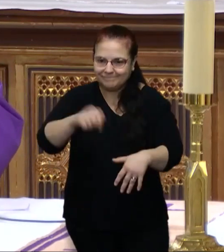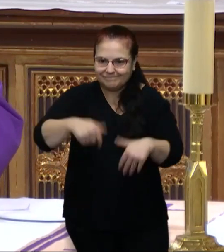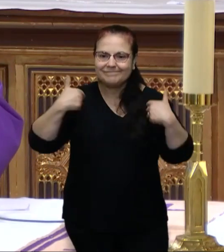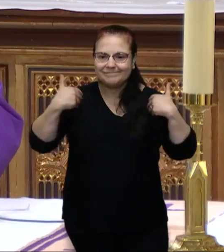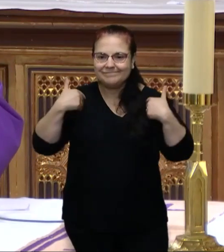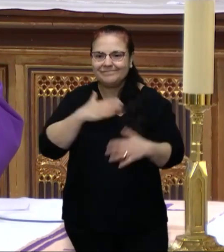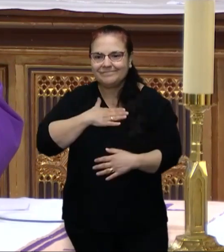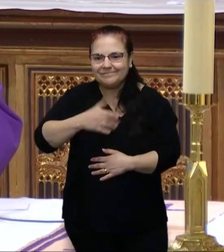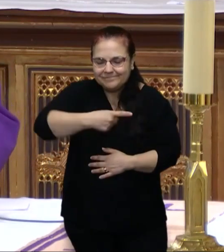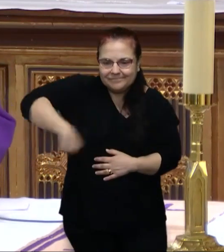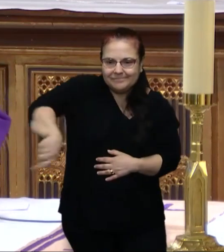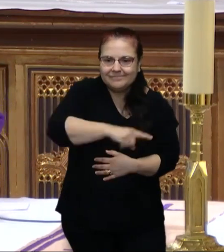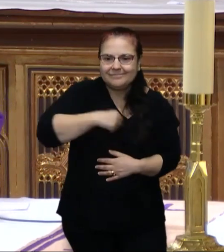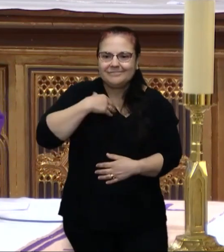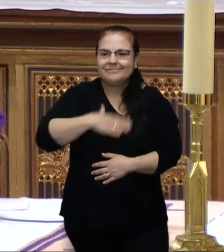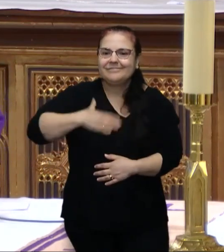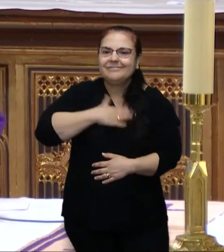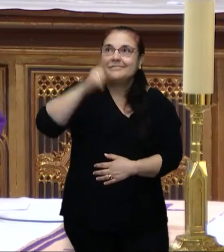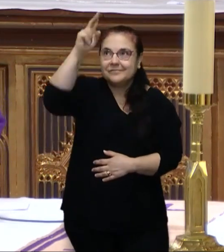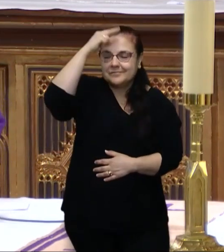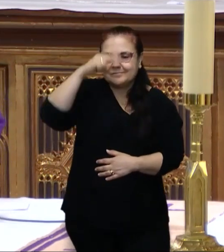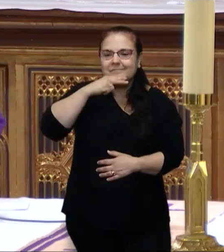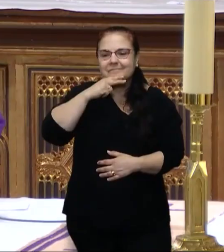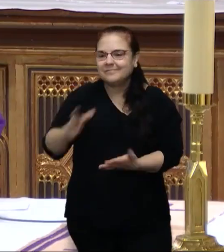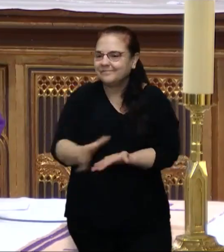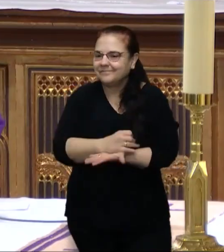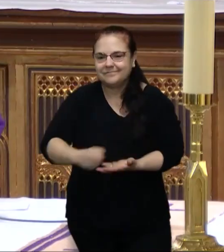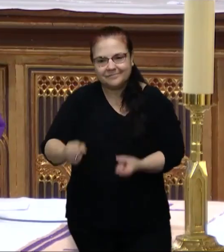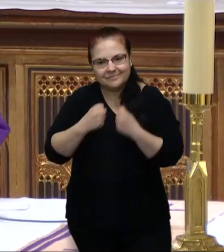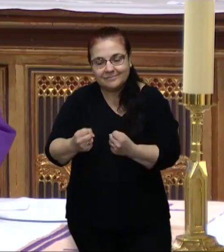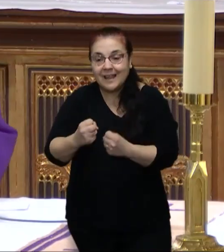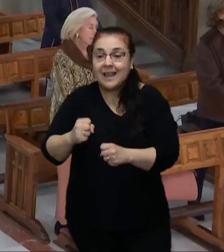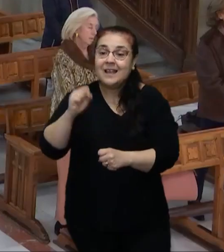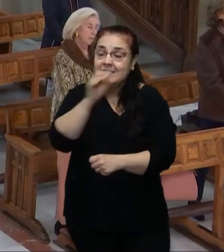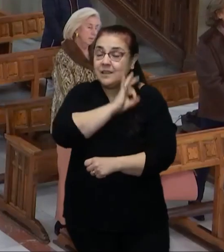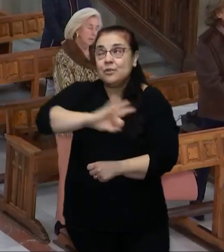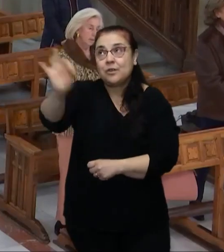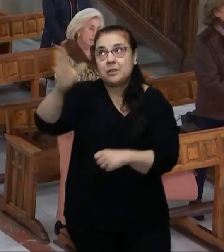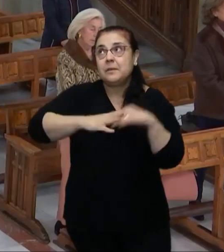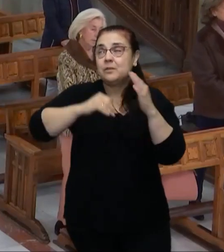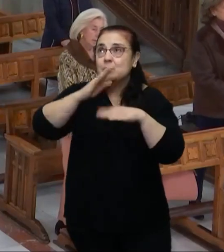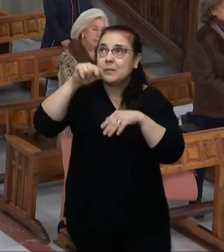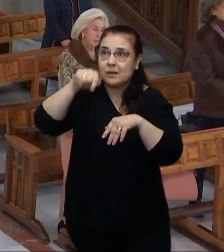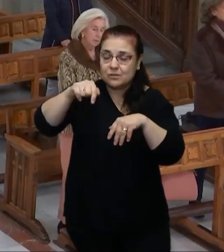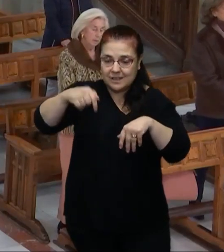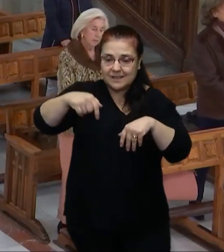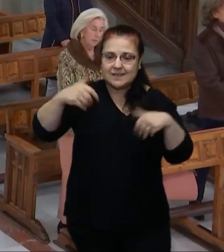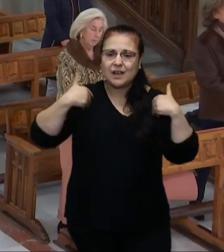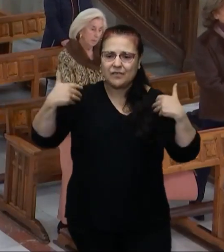El sacrificio mío y vuestro sea agradable a Dios, Padre Todopoderoso.